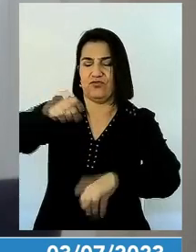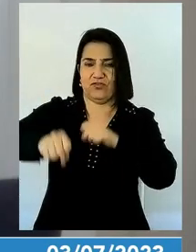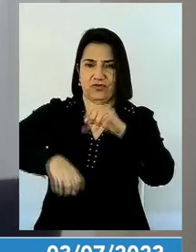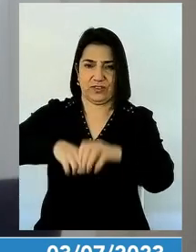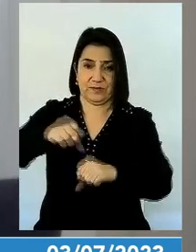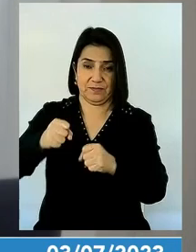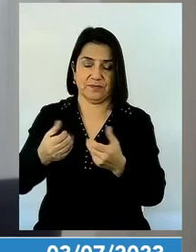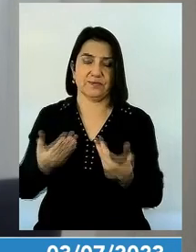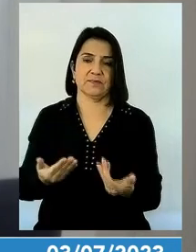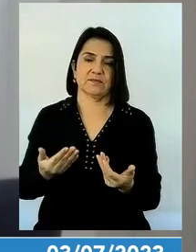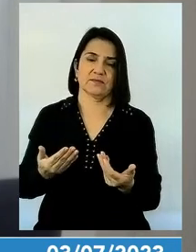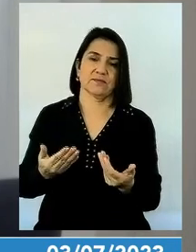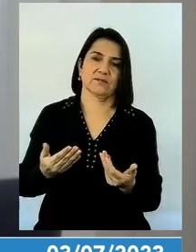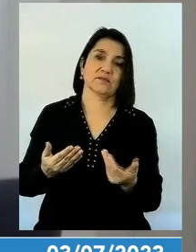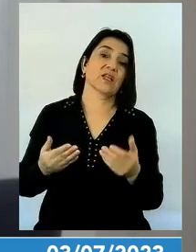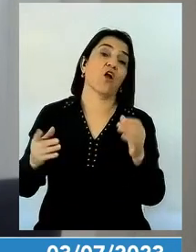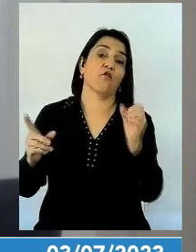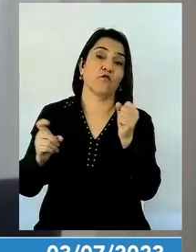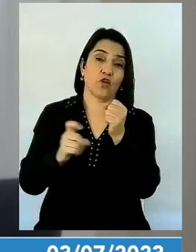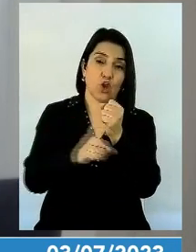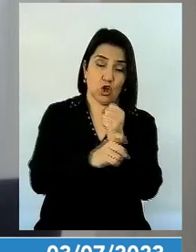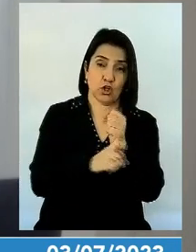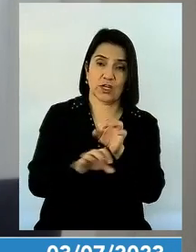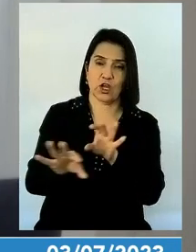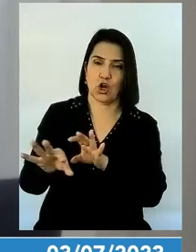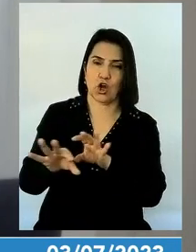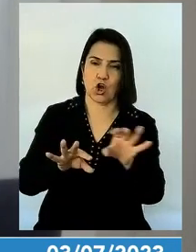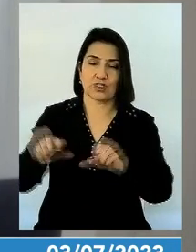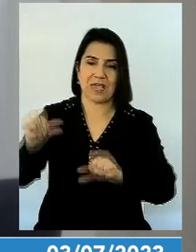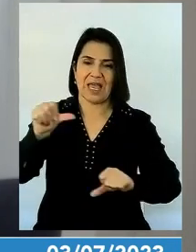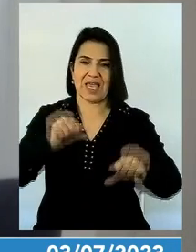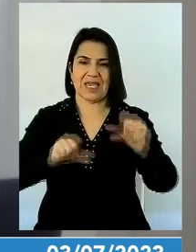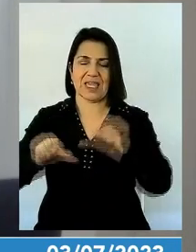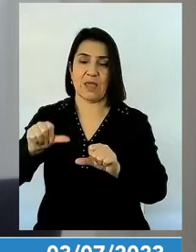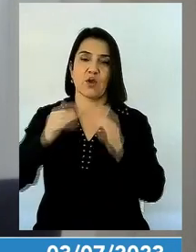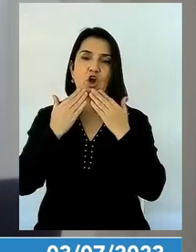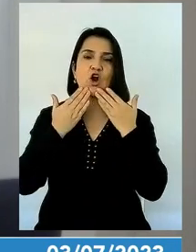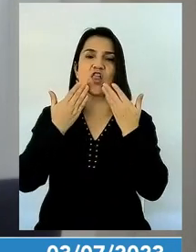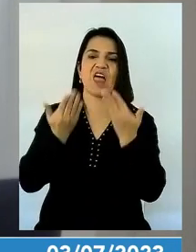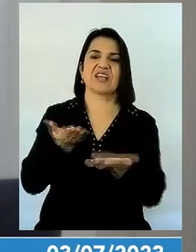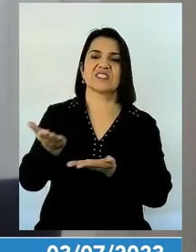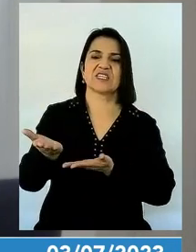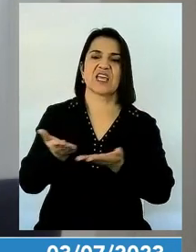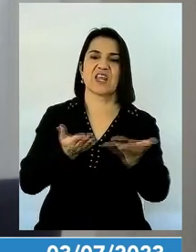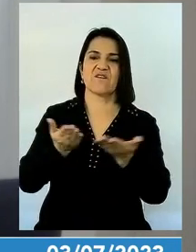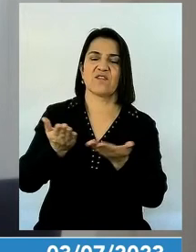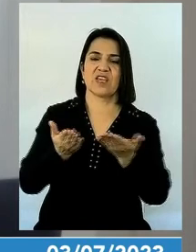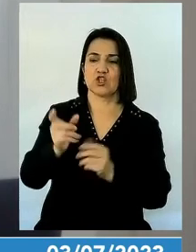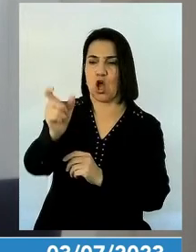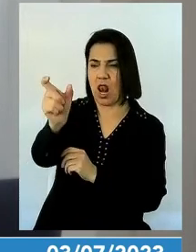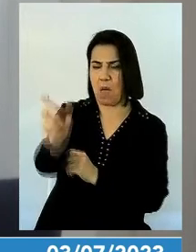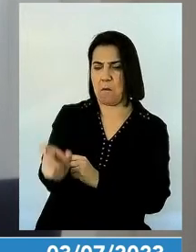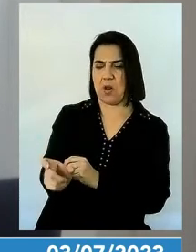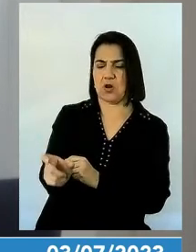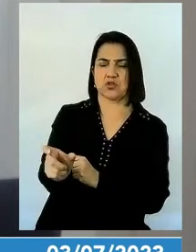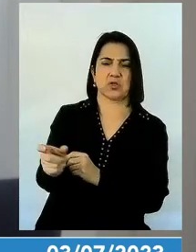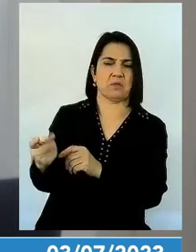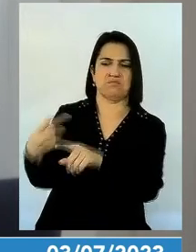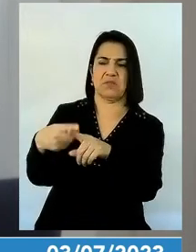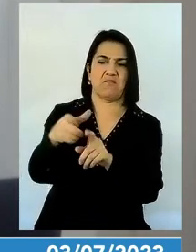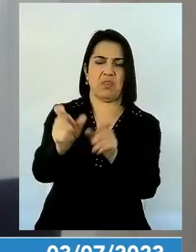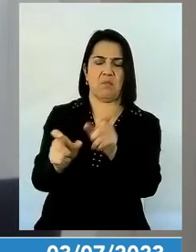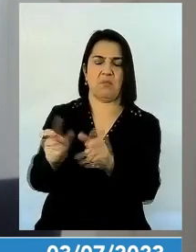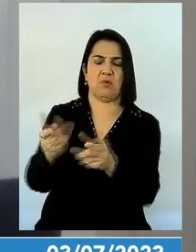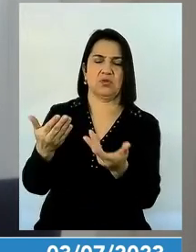componente biológico, físico y químico, está al servicio sin límite, desconsiderando que cada uno